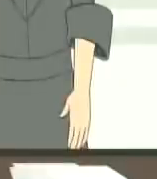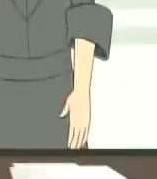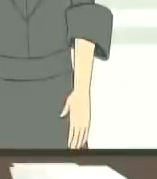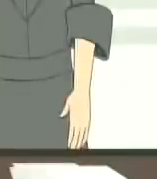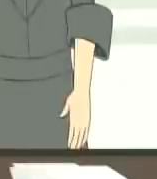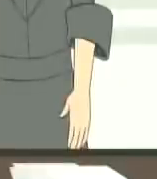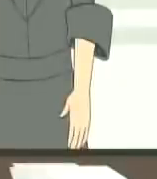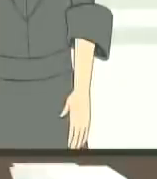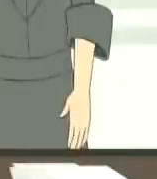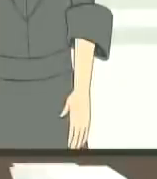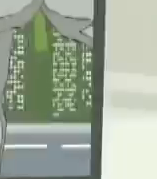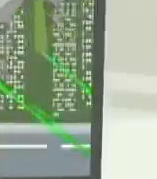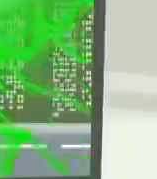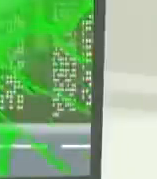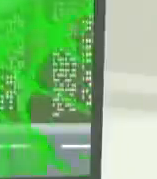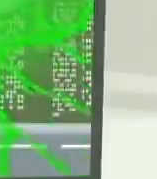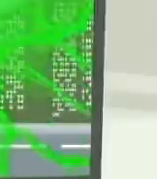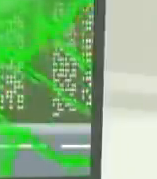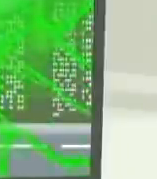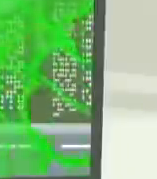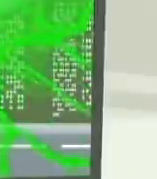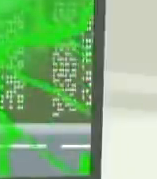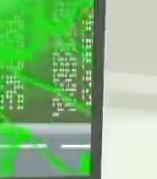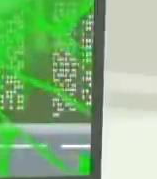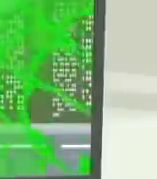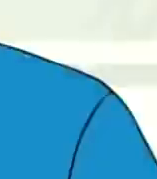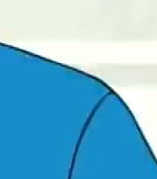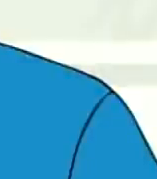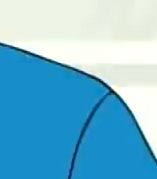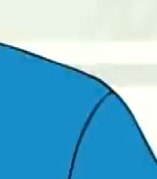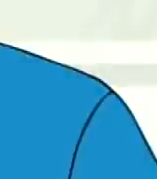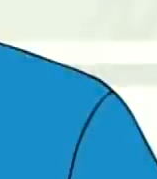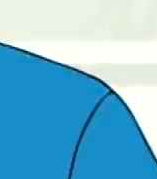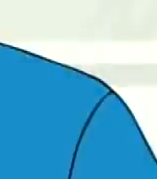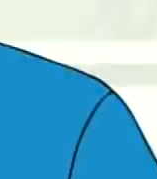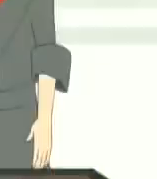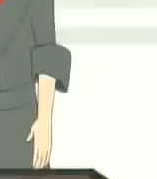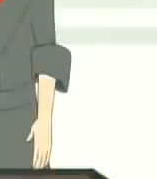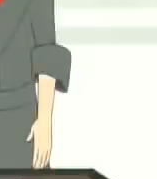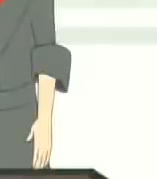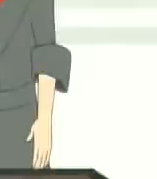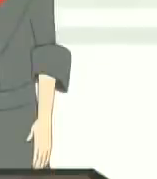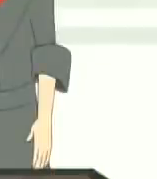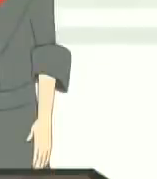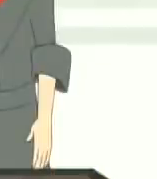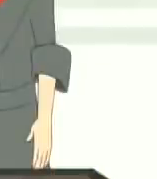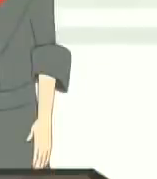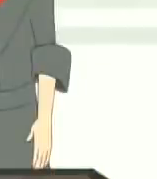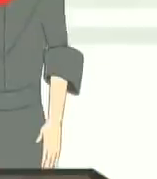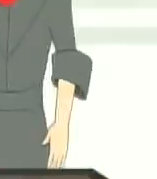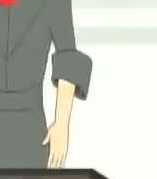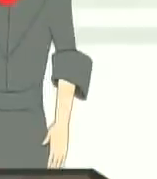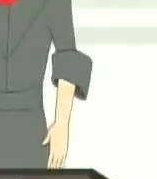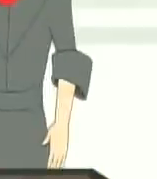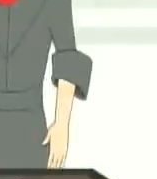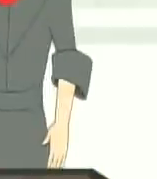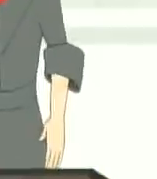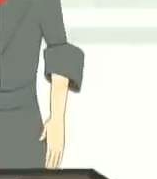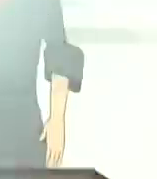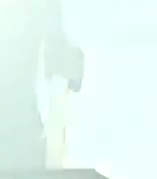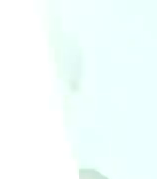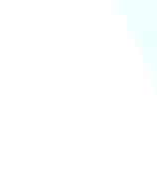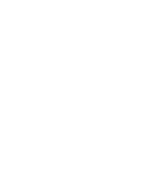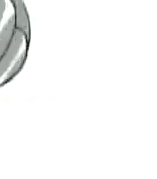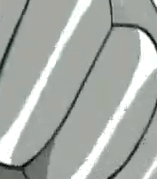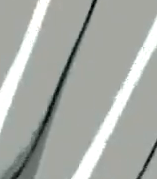El asesino ataca de nuevo. es un enemigo muy complejo, pero lo